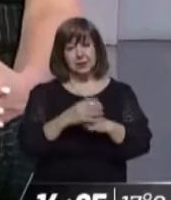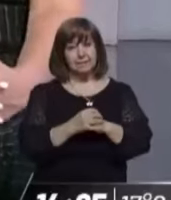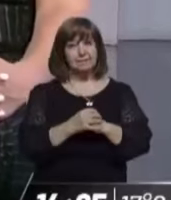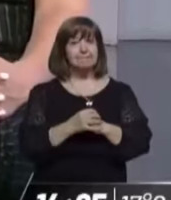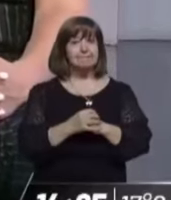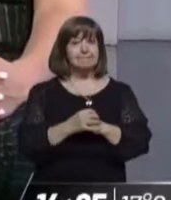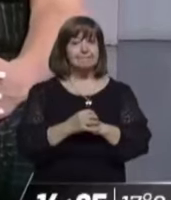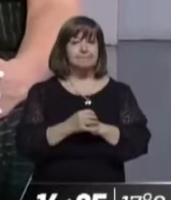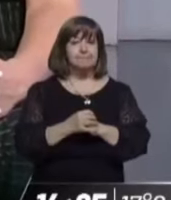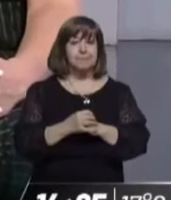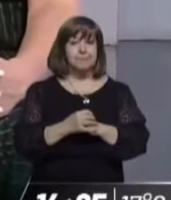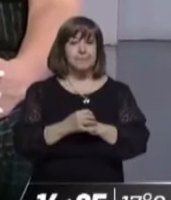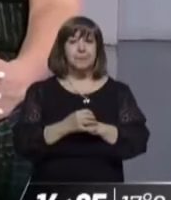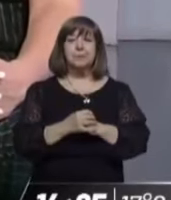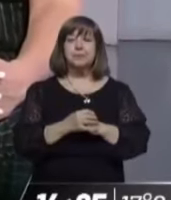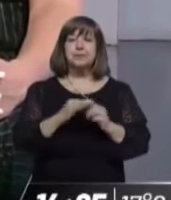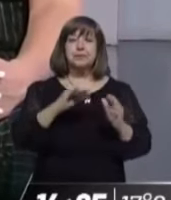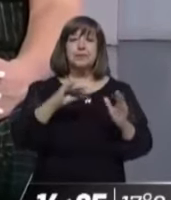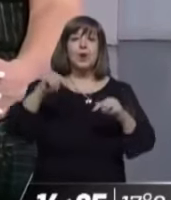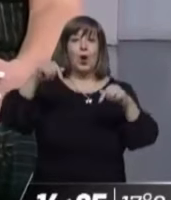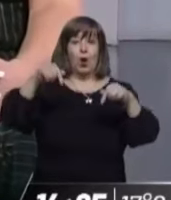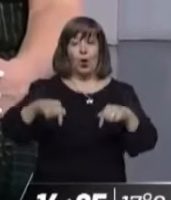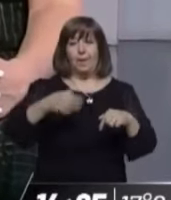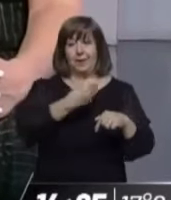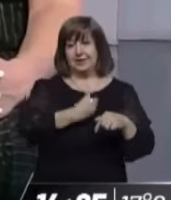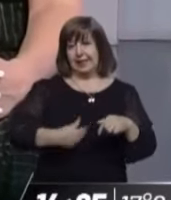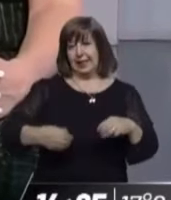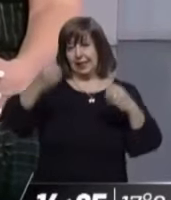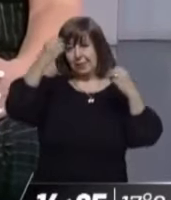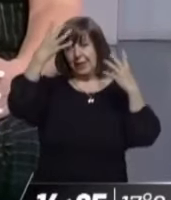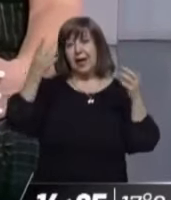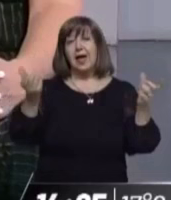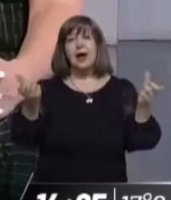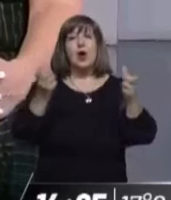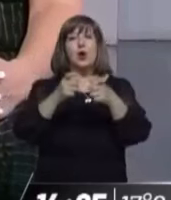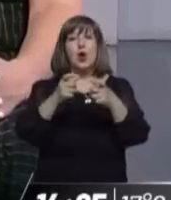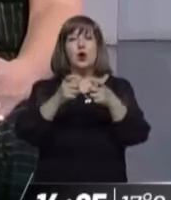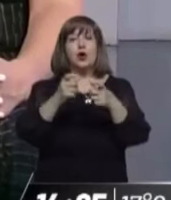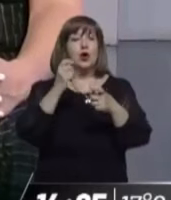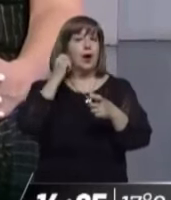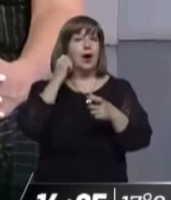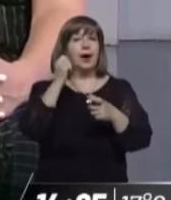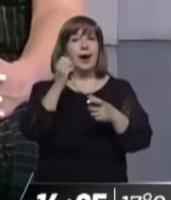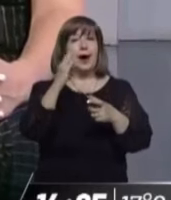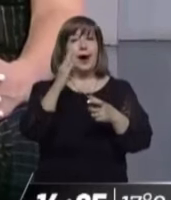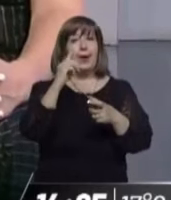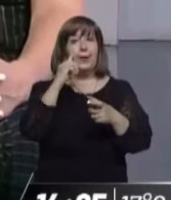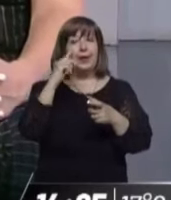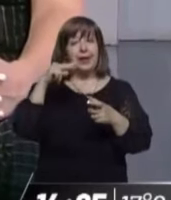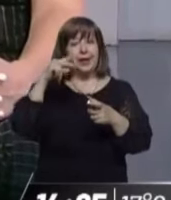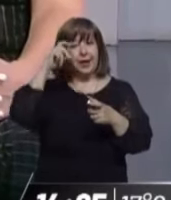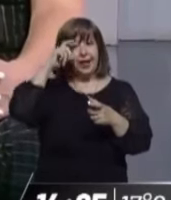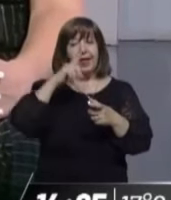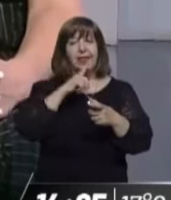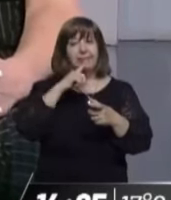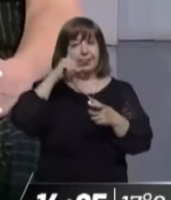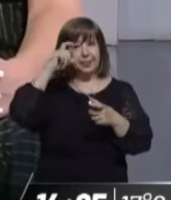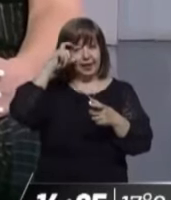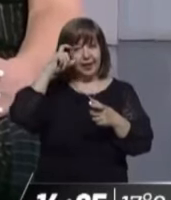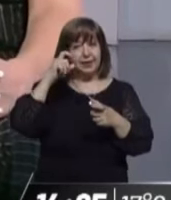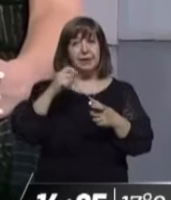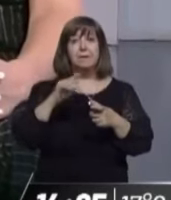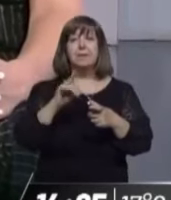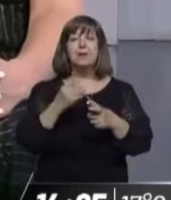Bueno, hoy el presidente Javier Milei ha encabezado una reunión de gabinete luego de anunciar cuáles son los postulantes